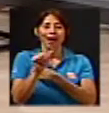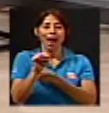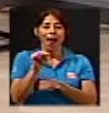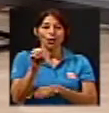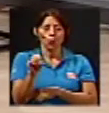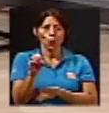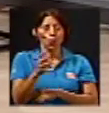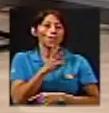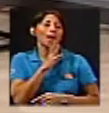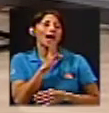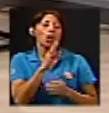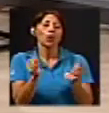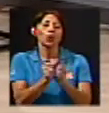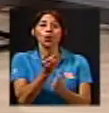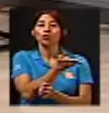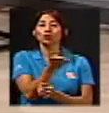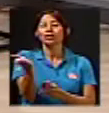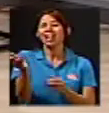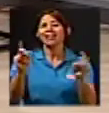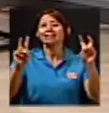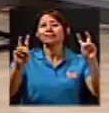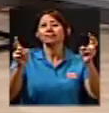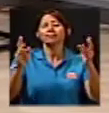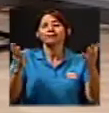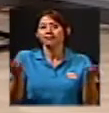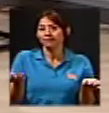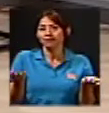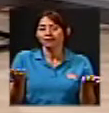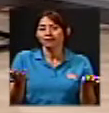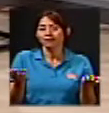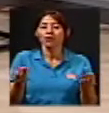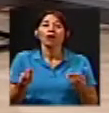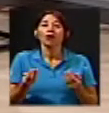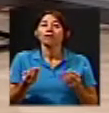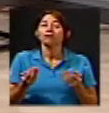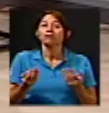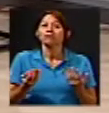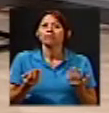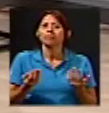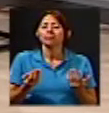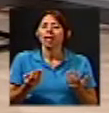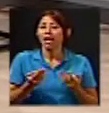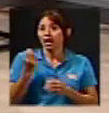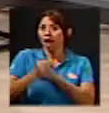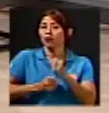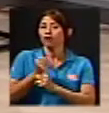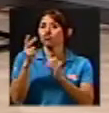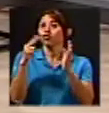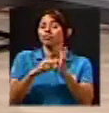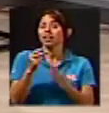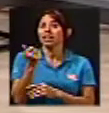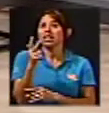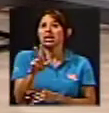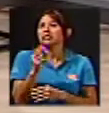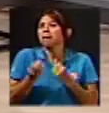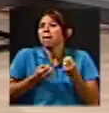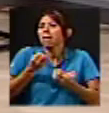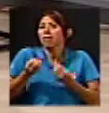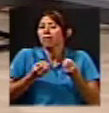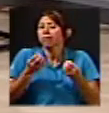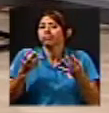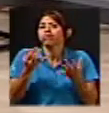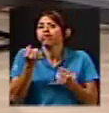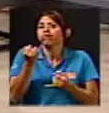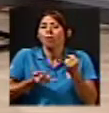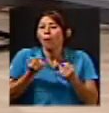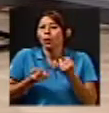va a conversar con ustedes sobre cómo terminó en 2013 la facultad y